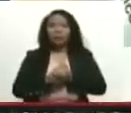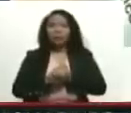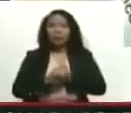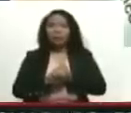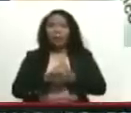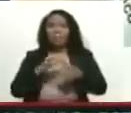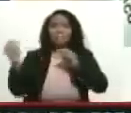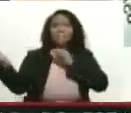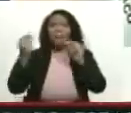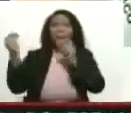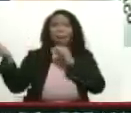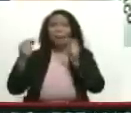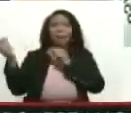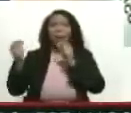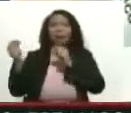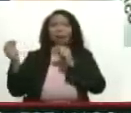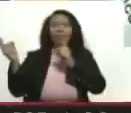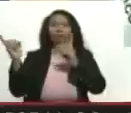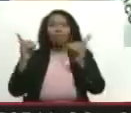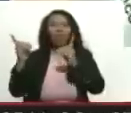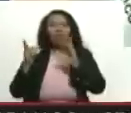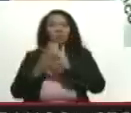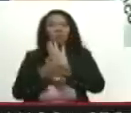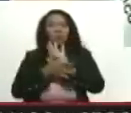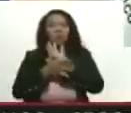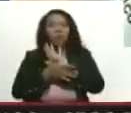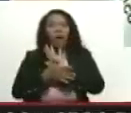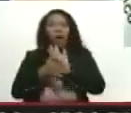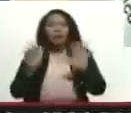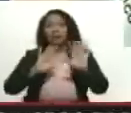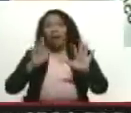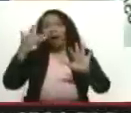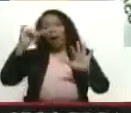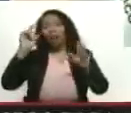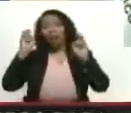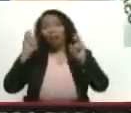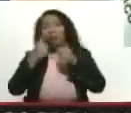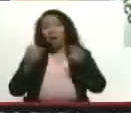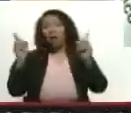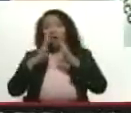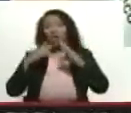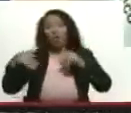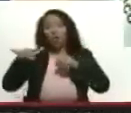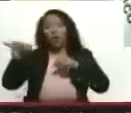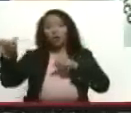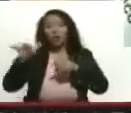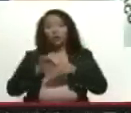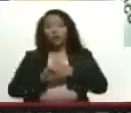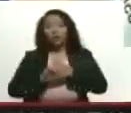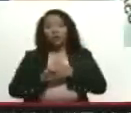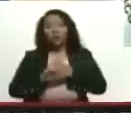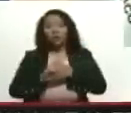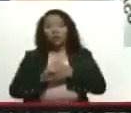debatir, ya hay todo un ambiente para ello, lanzar